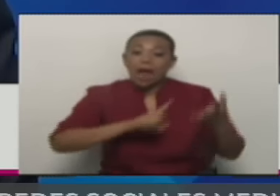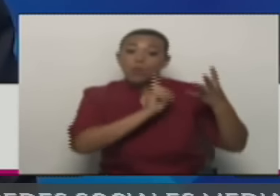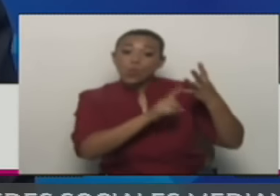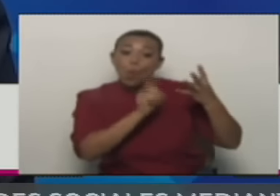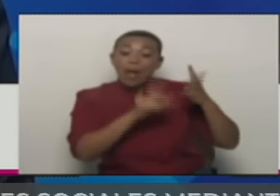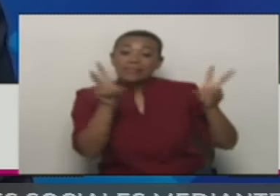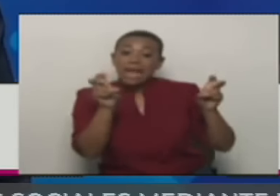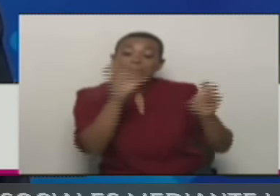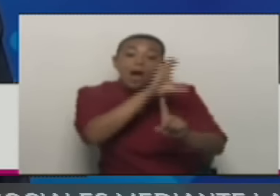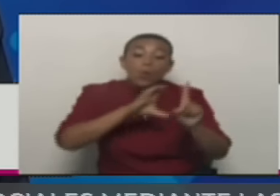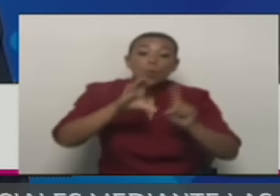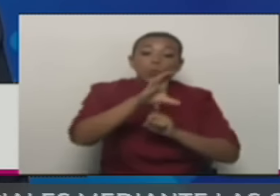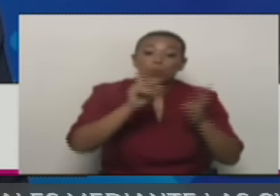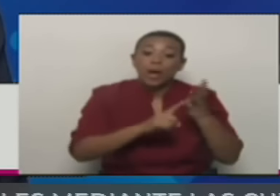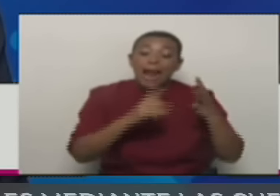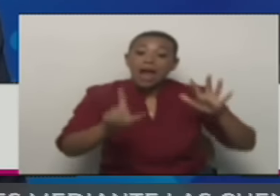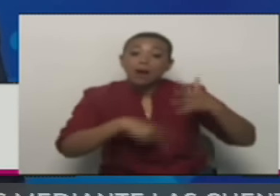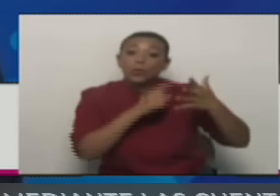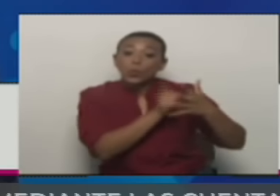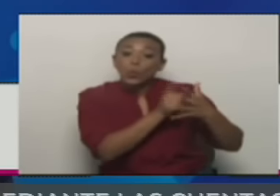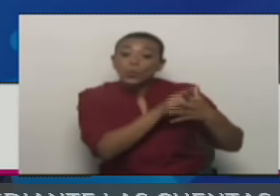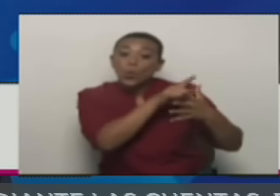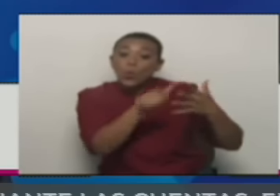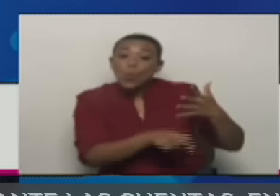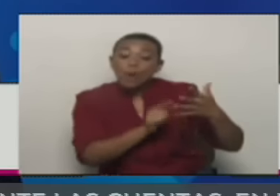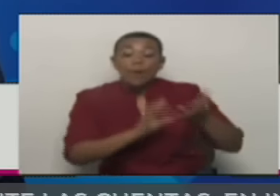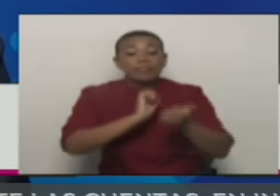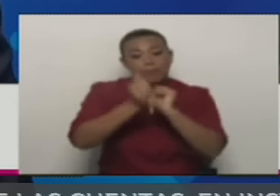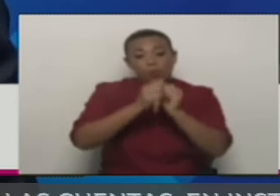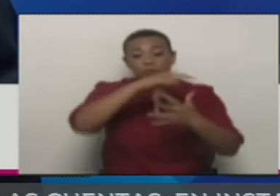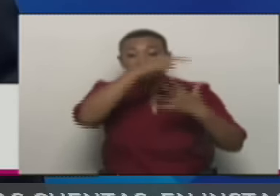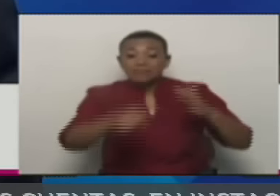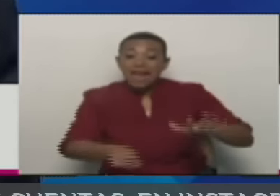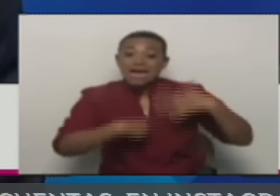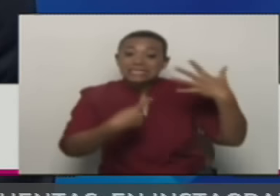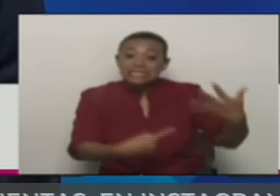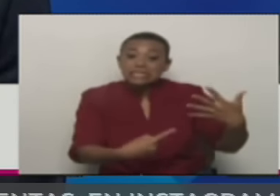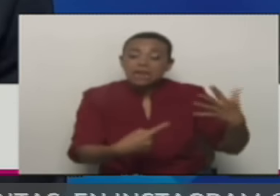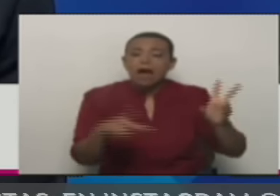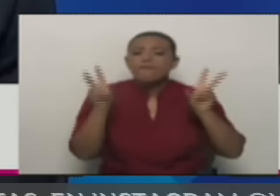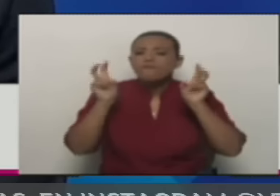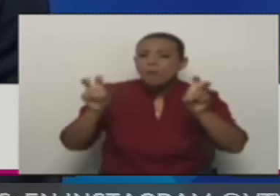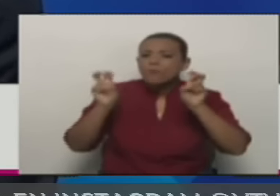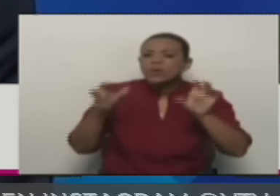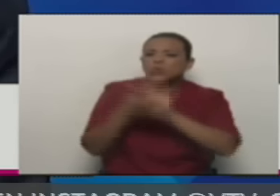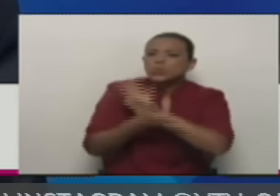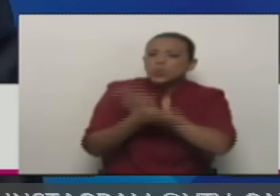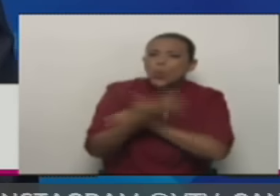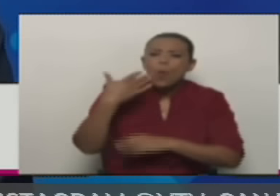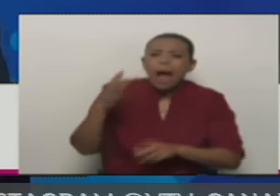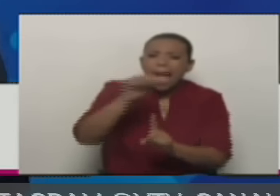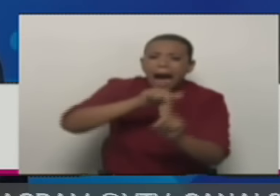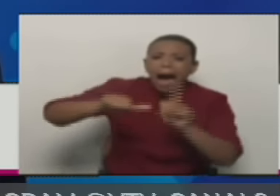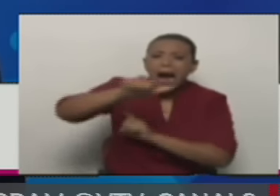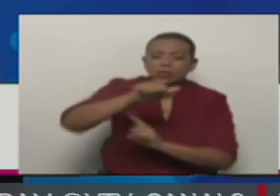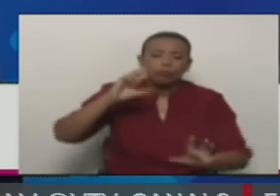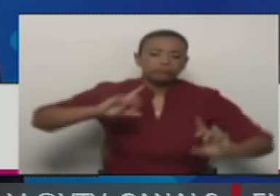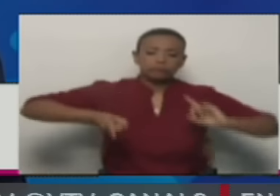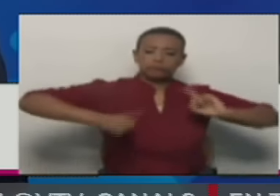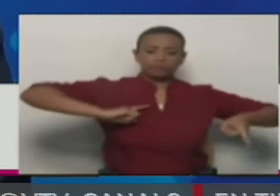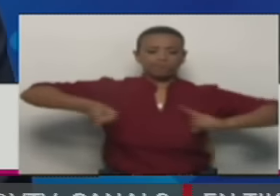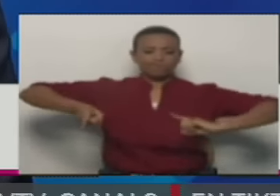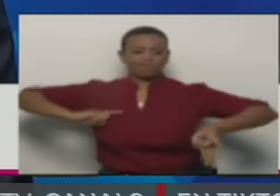temas culturales. Y la quinta área, todos los temas deportivos. Y una sexta área de formación, presidente, que incluimos, que es el área de dirección